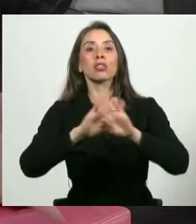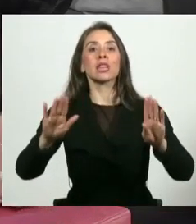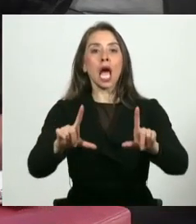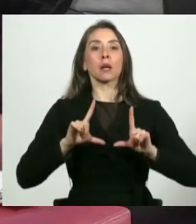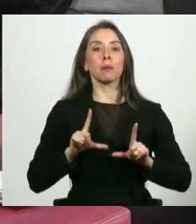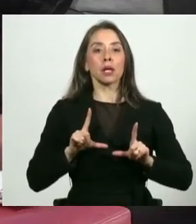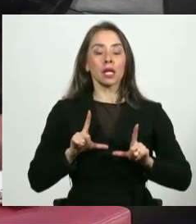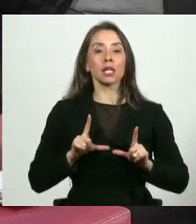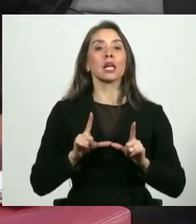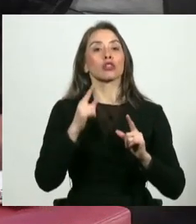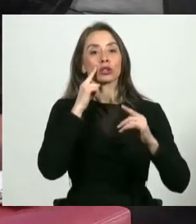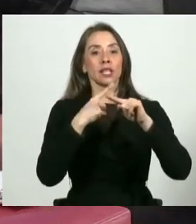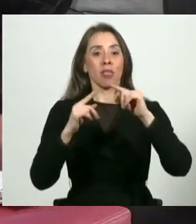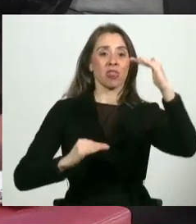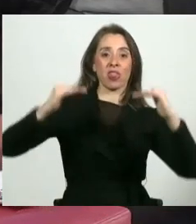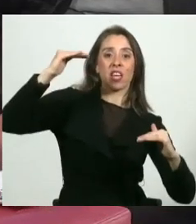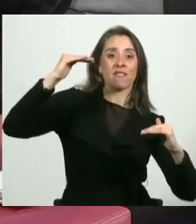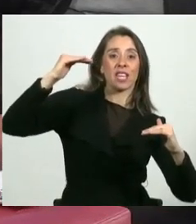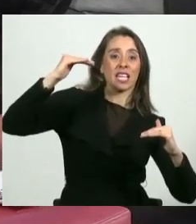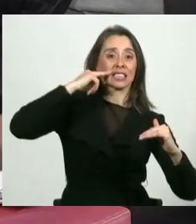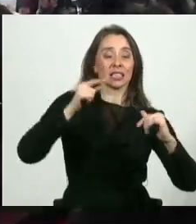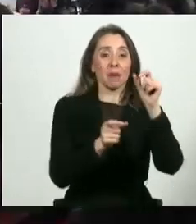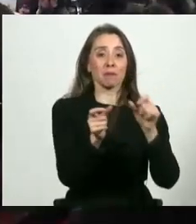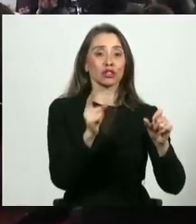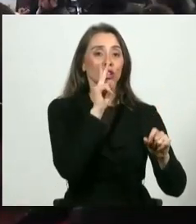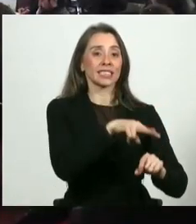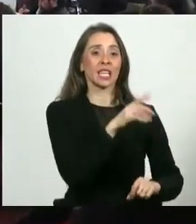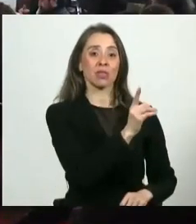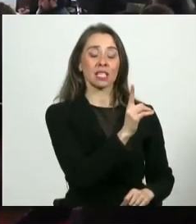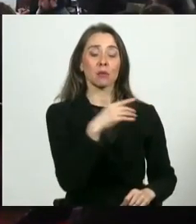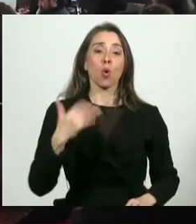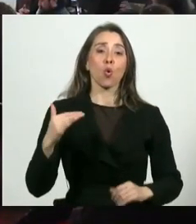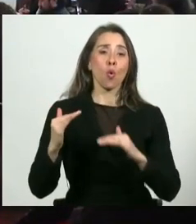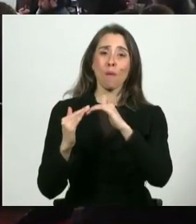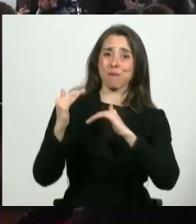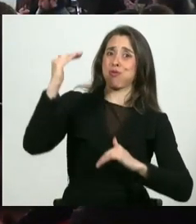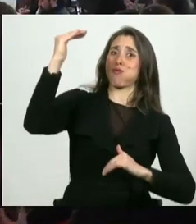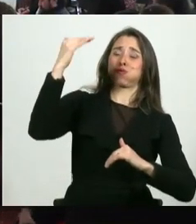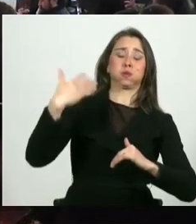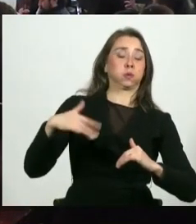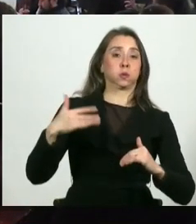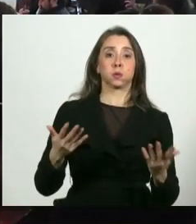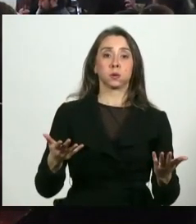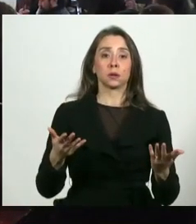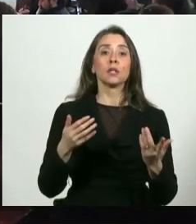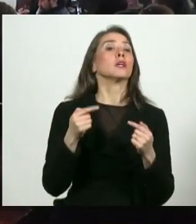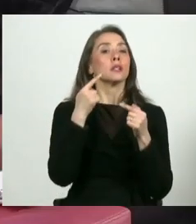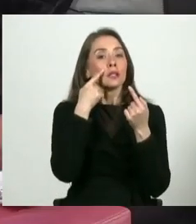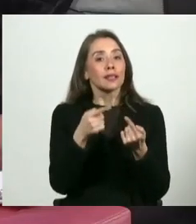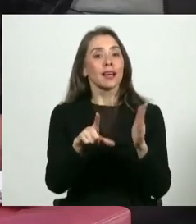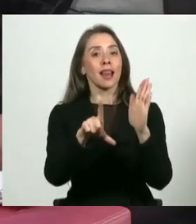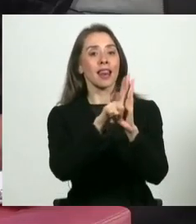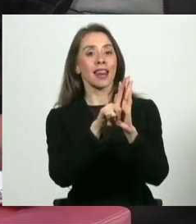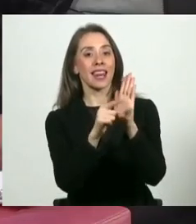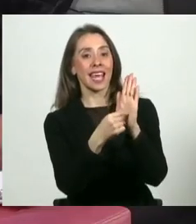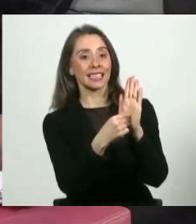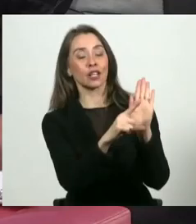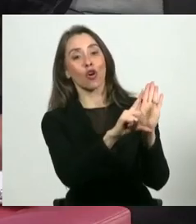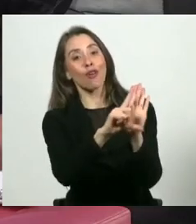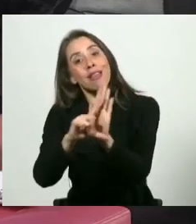tenemos con respecto a la población que no tiene discapacidad es tan severa que evidentemente estas